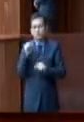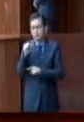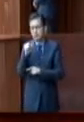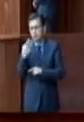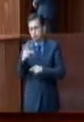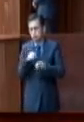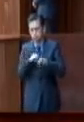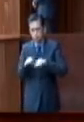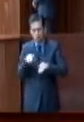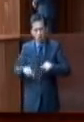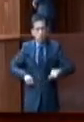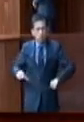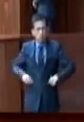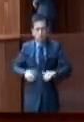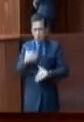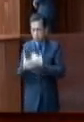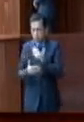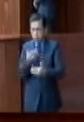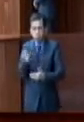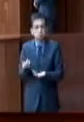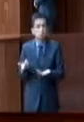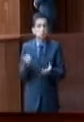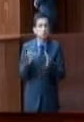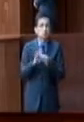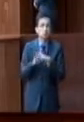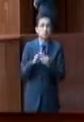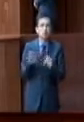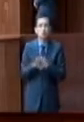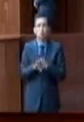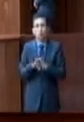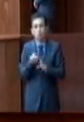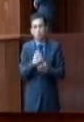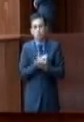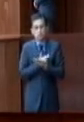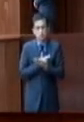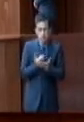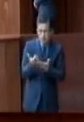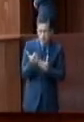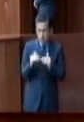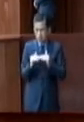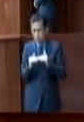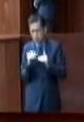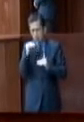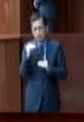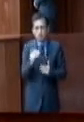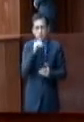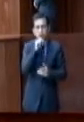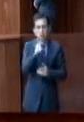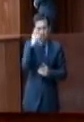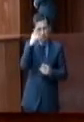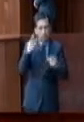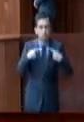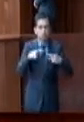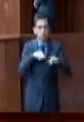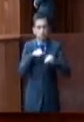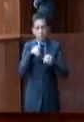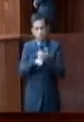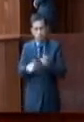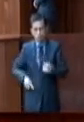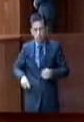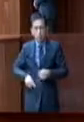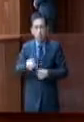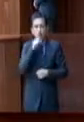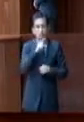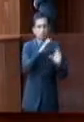una comunicación de incremento en relación al salario base de los trabajadores al servicio del estado capacitación